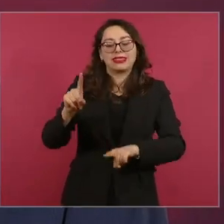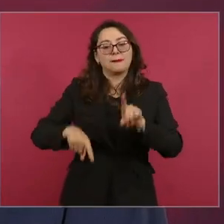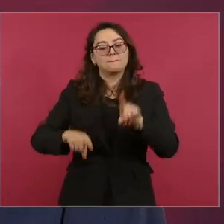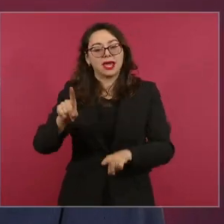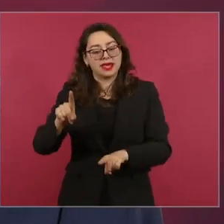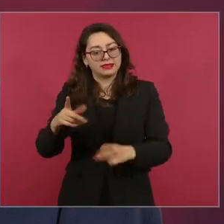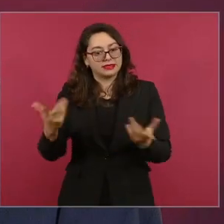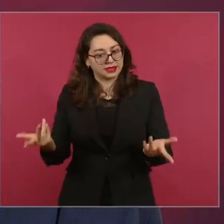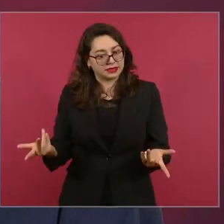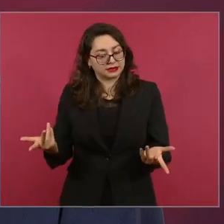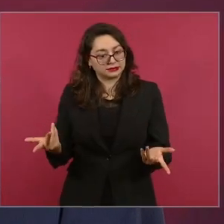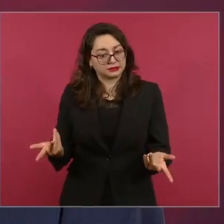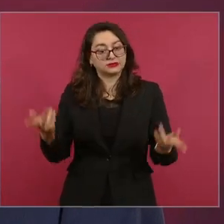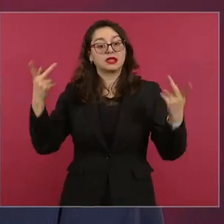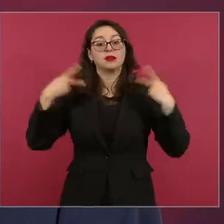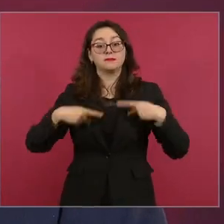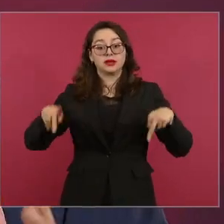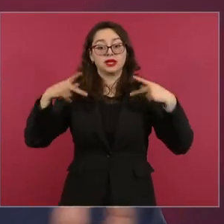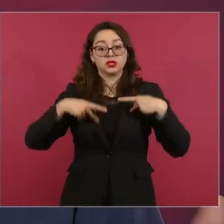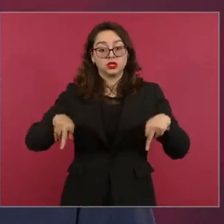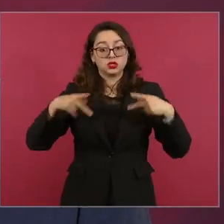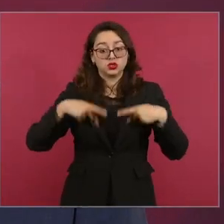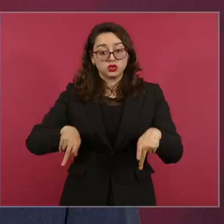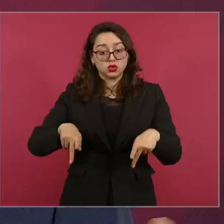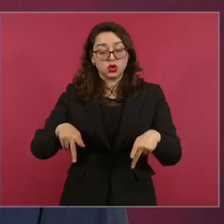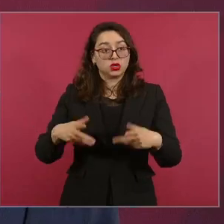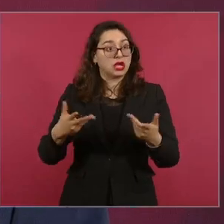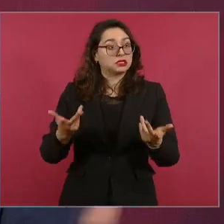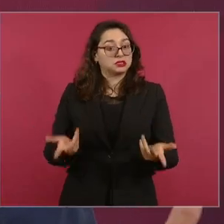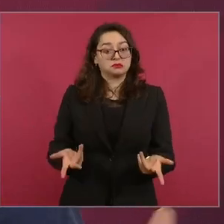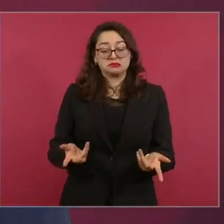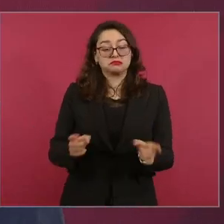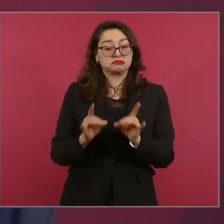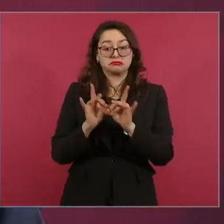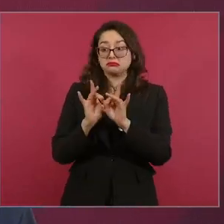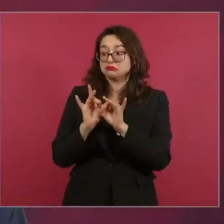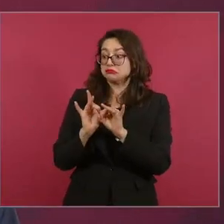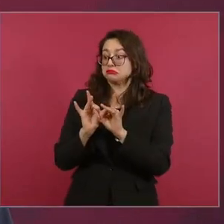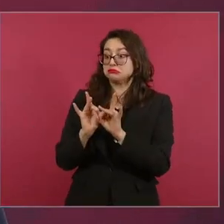Hay gente, siempre lo planteo, aquí lo digo,